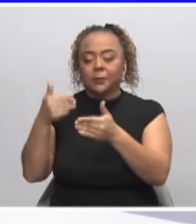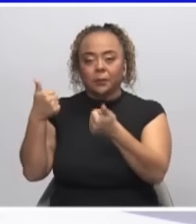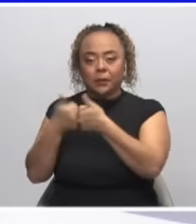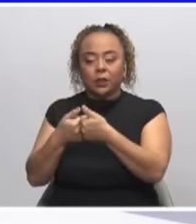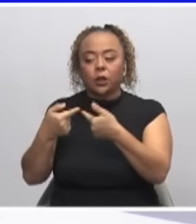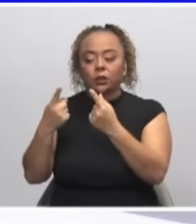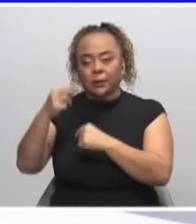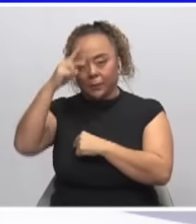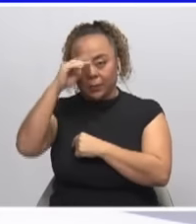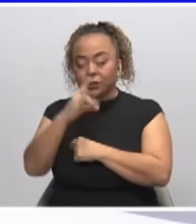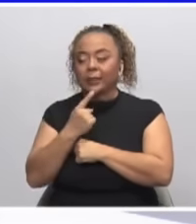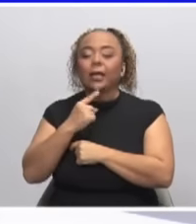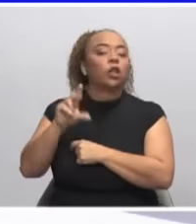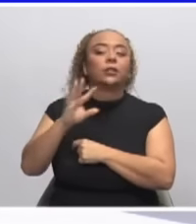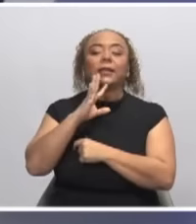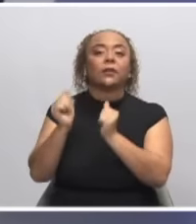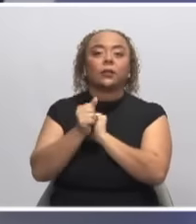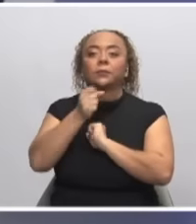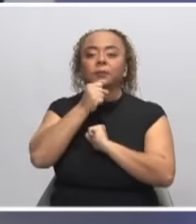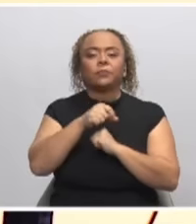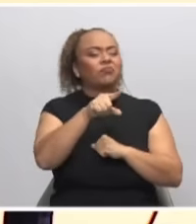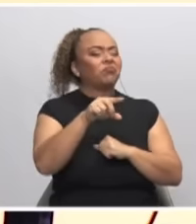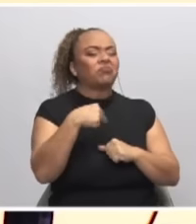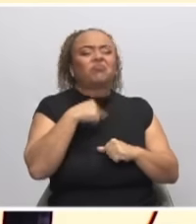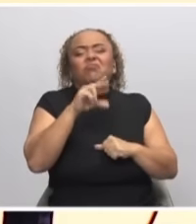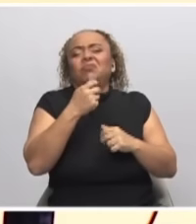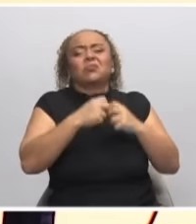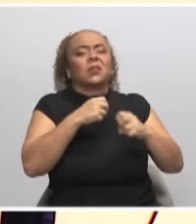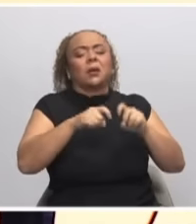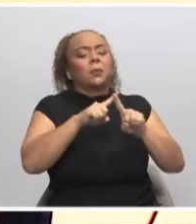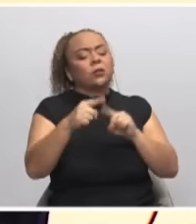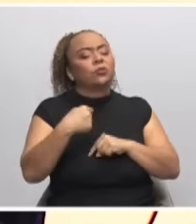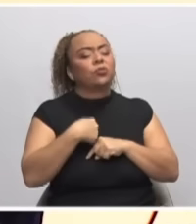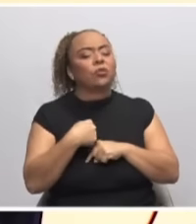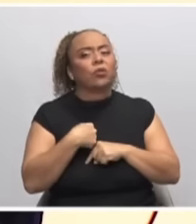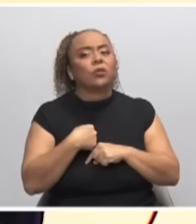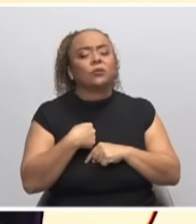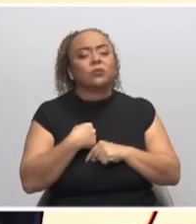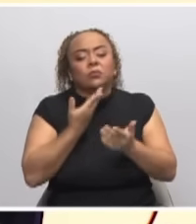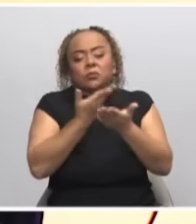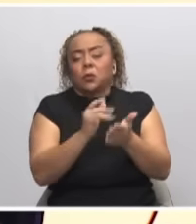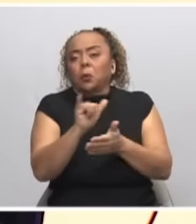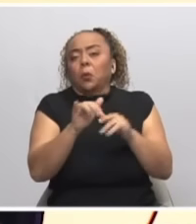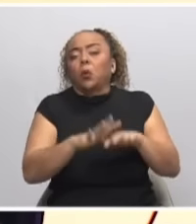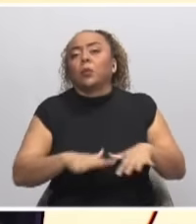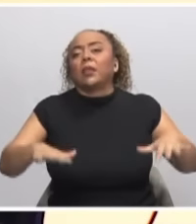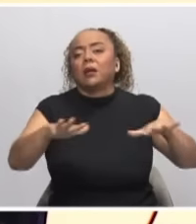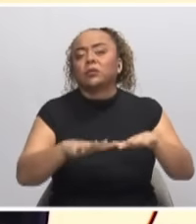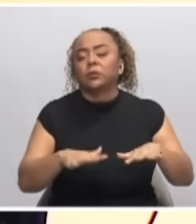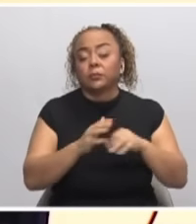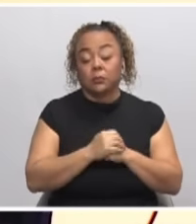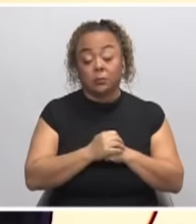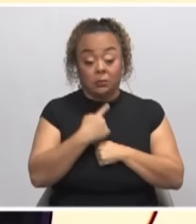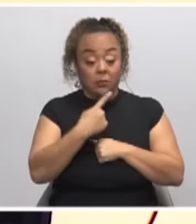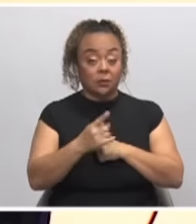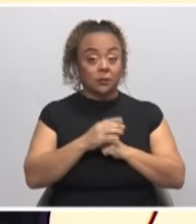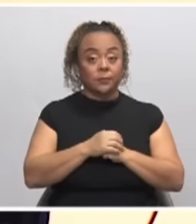México y se dijo no se habla que yo no hago drama Cristian lo que pasa es que uno lo lo pone como contexto O sea no lo